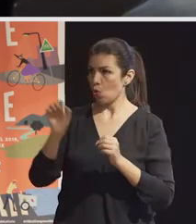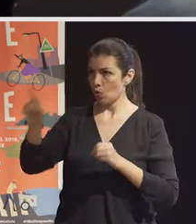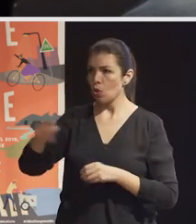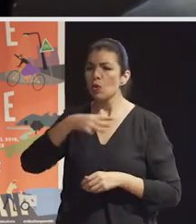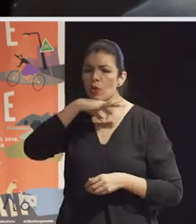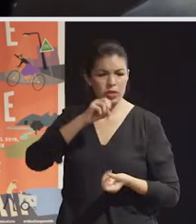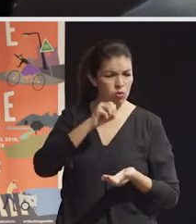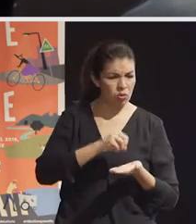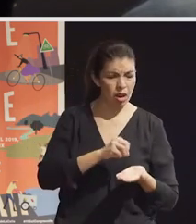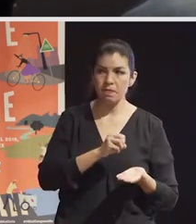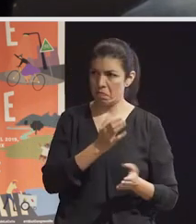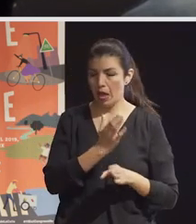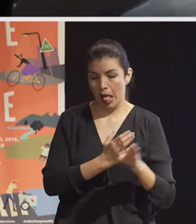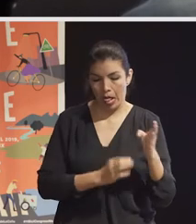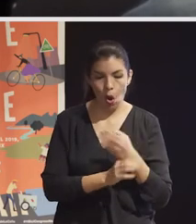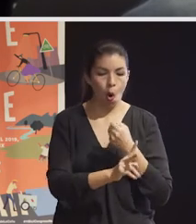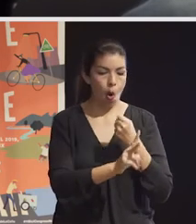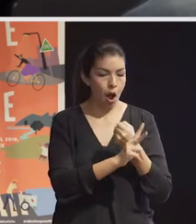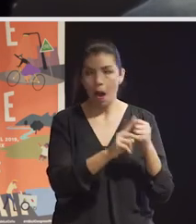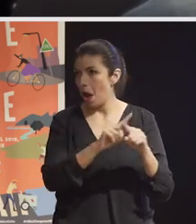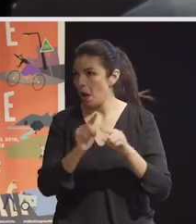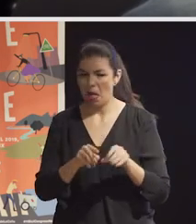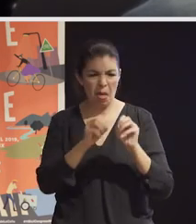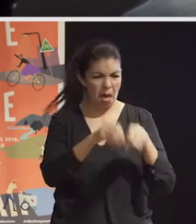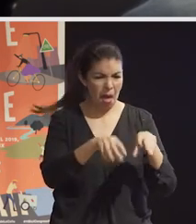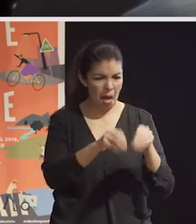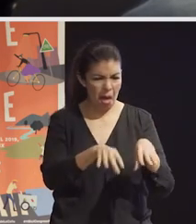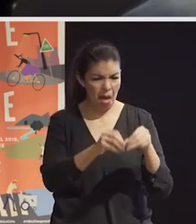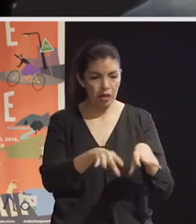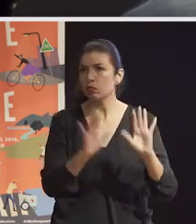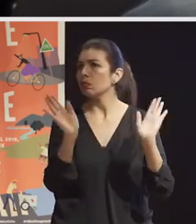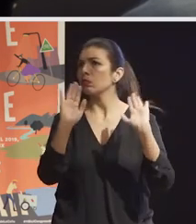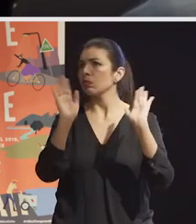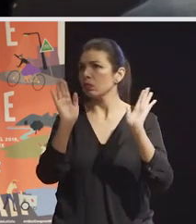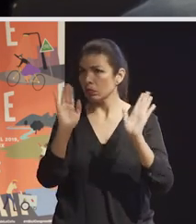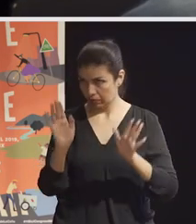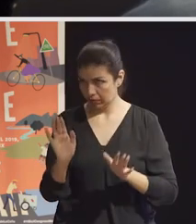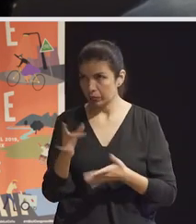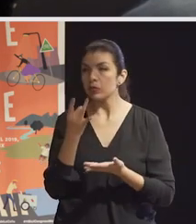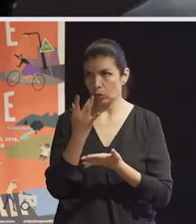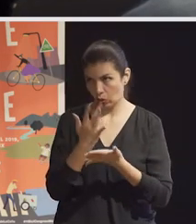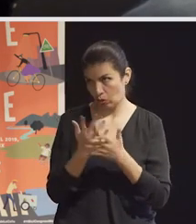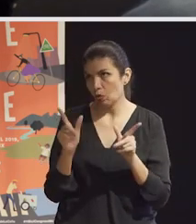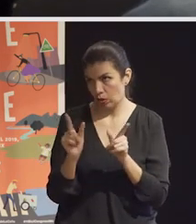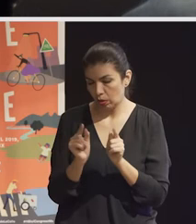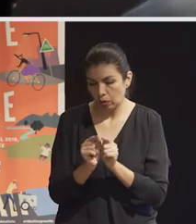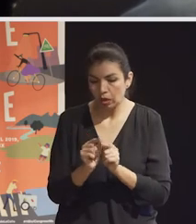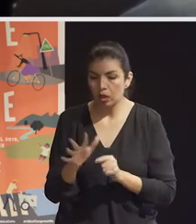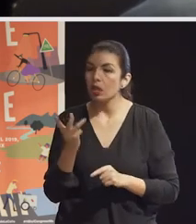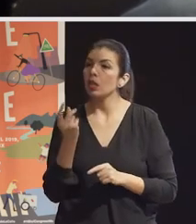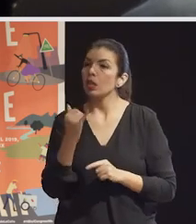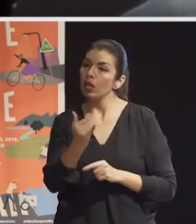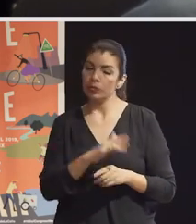y pues se puede hacer la distribución de estos alimentos con la bici de cualquier